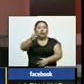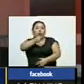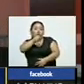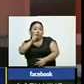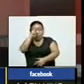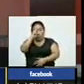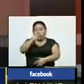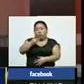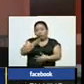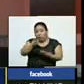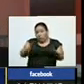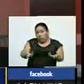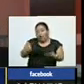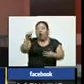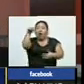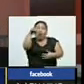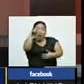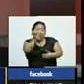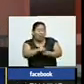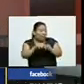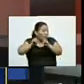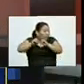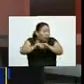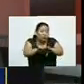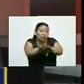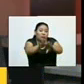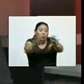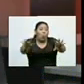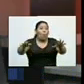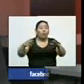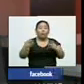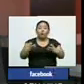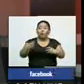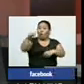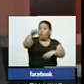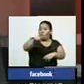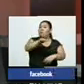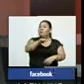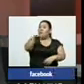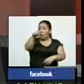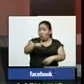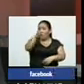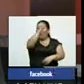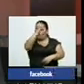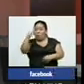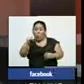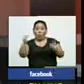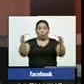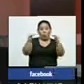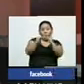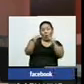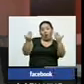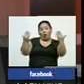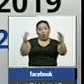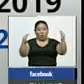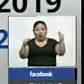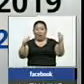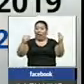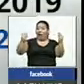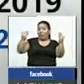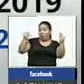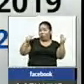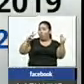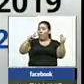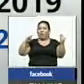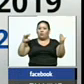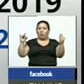Una alerta epidemiológica de casos de dengue se ha desatado en nuestro país. Hacemos comparaciones en casos desde el 2018